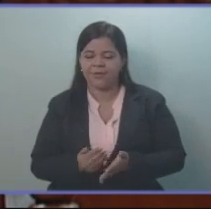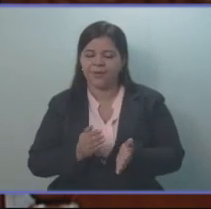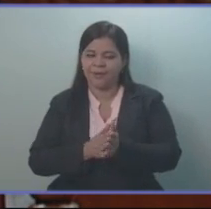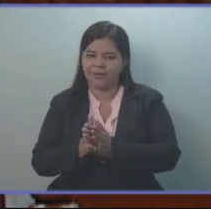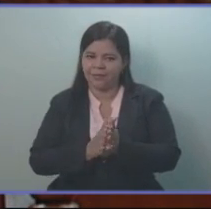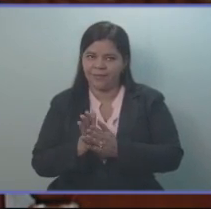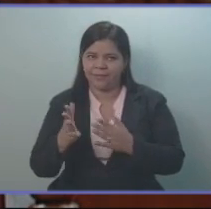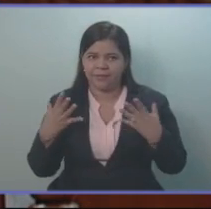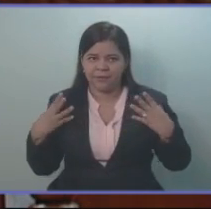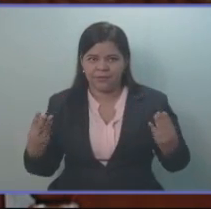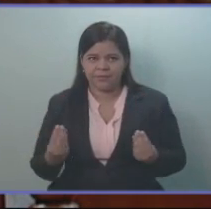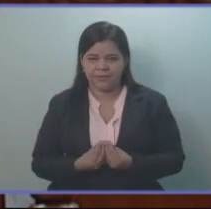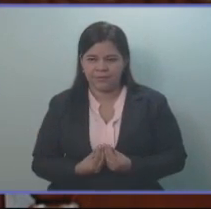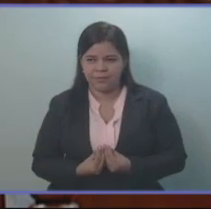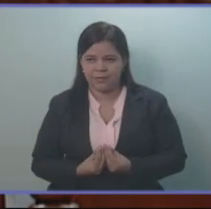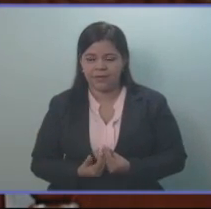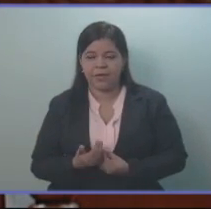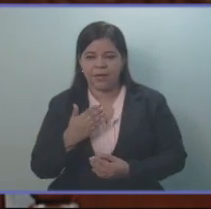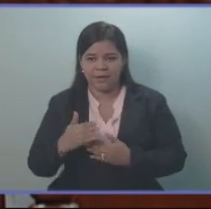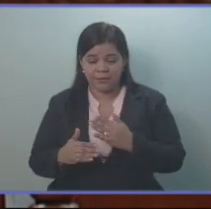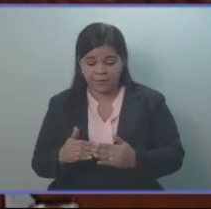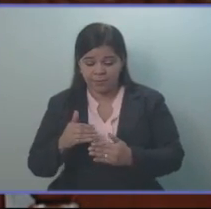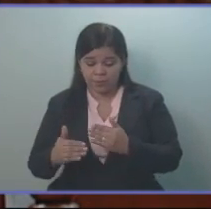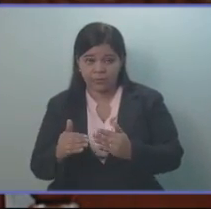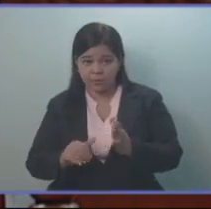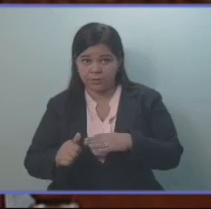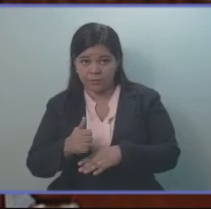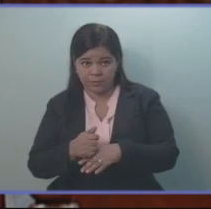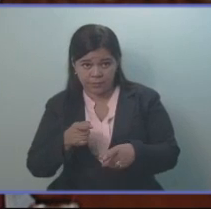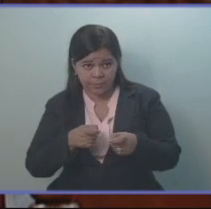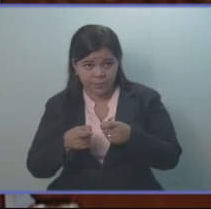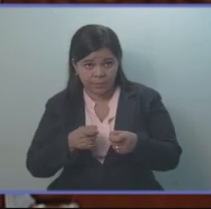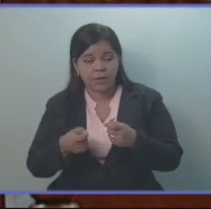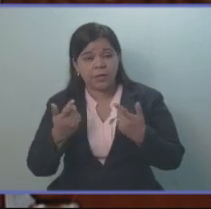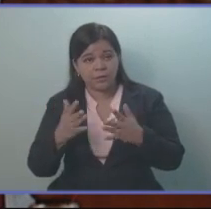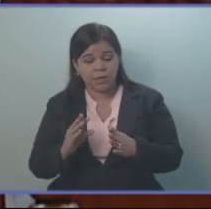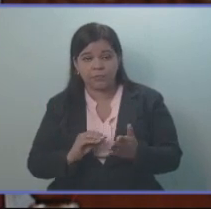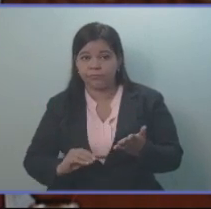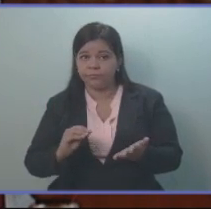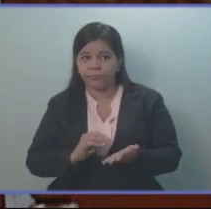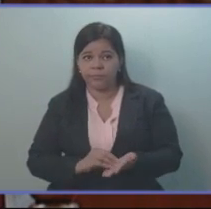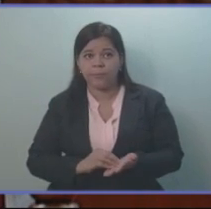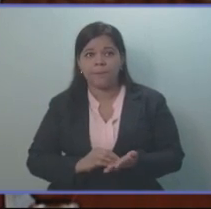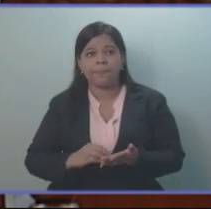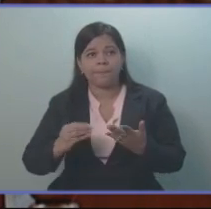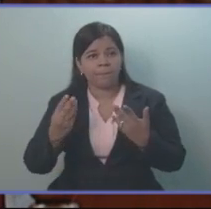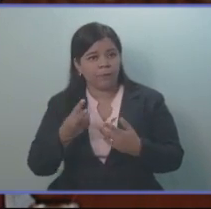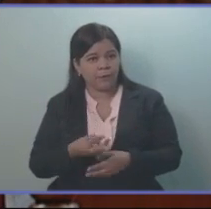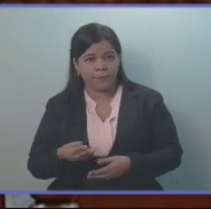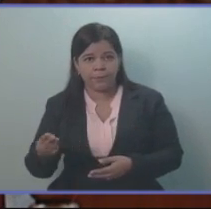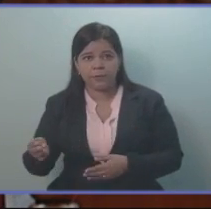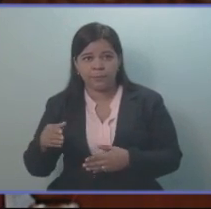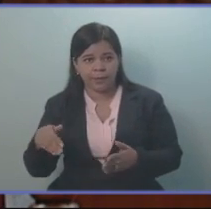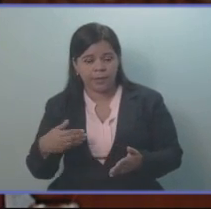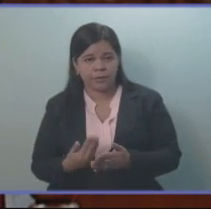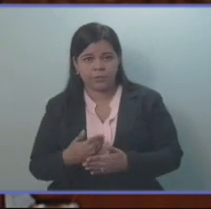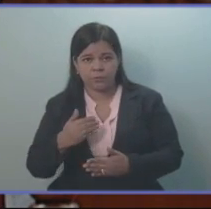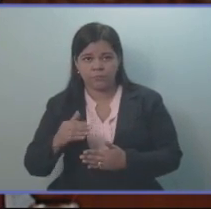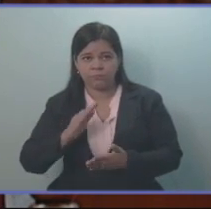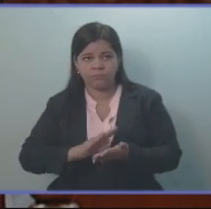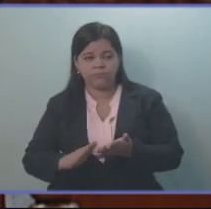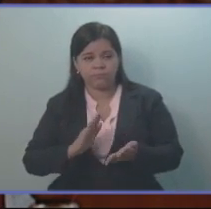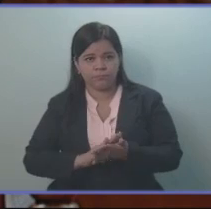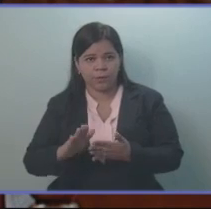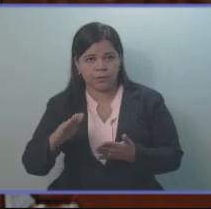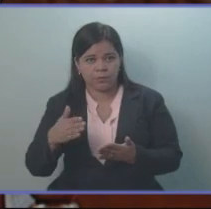social. Dicho procedimiento administrativo se establecerá en el manual para la ejecución autogestionaria del financiamiento